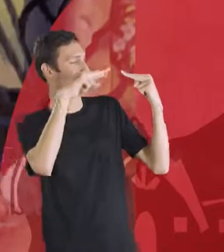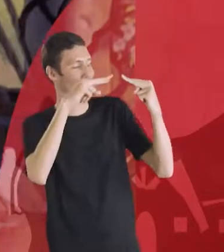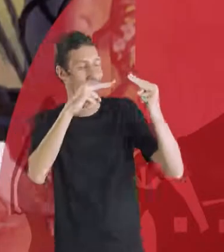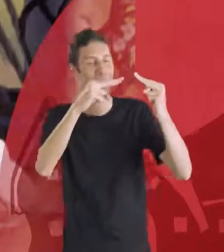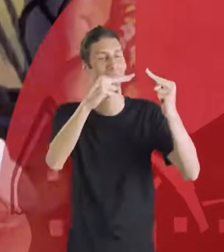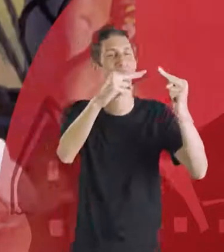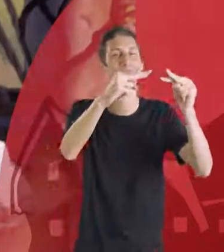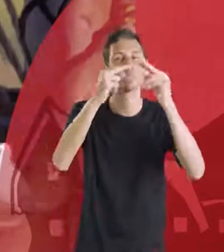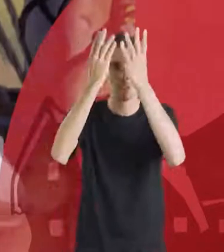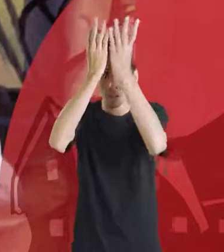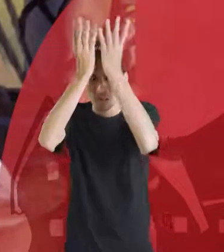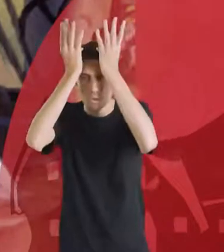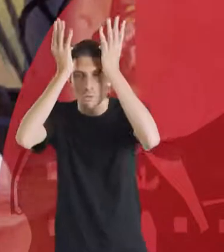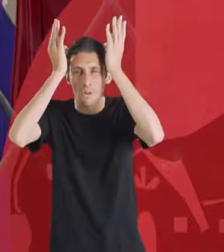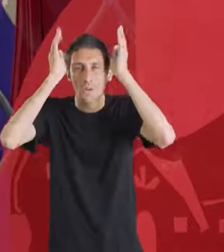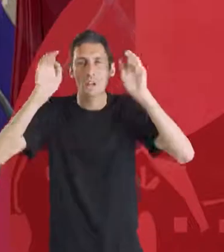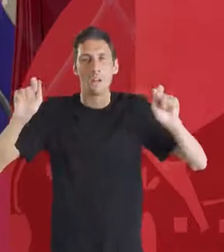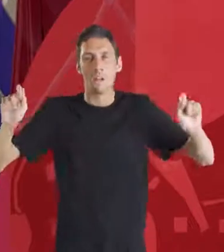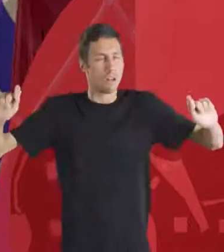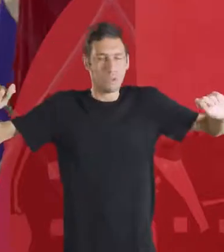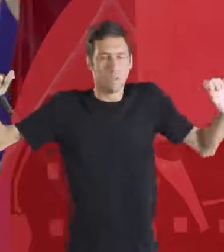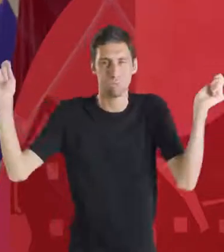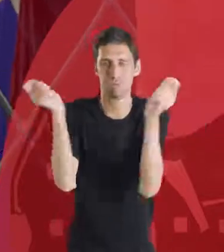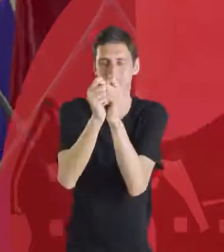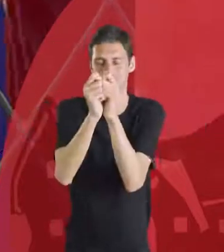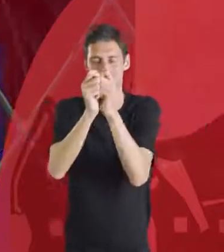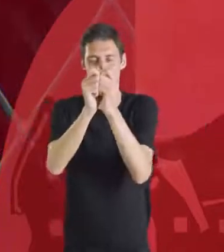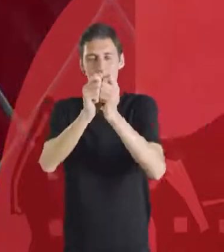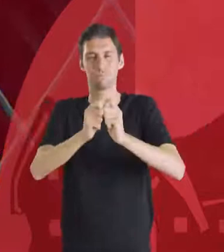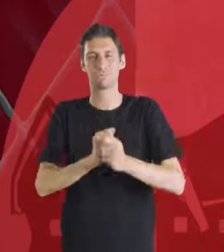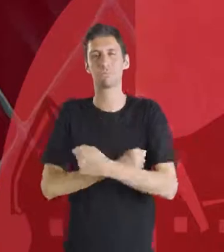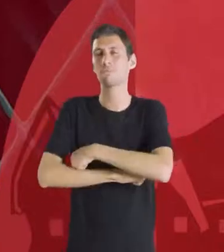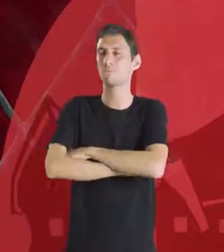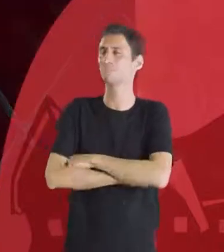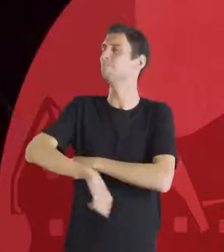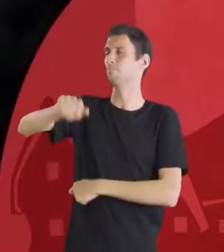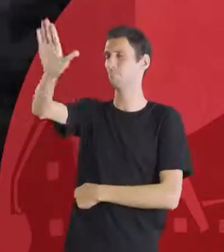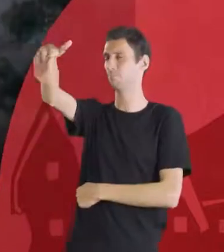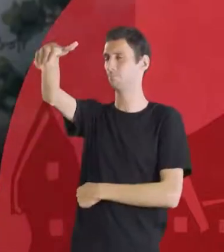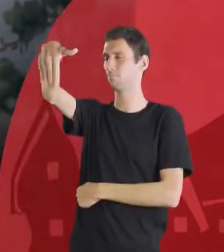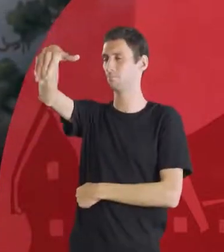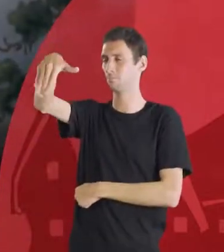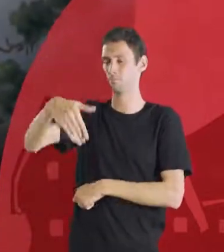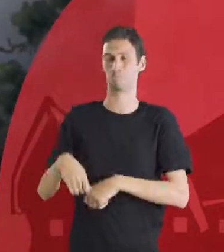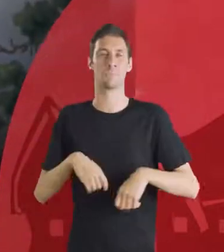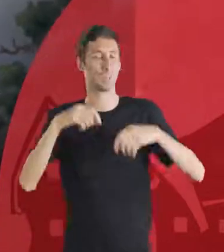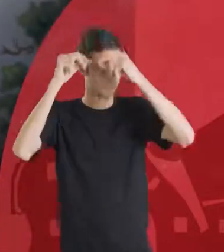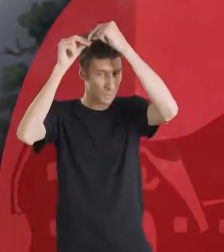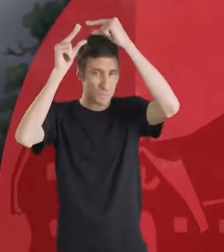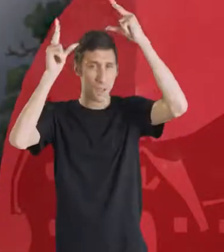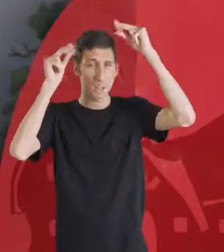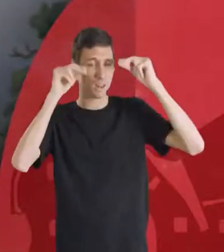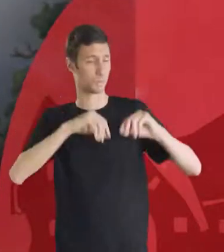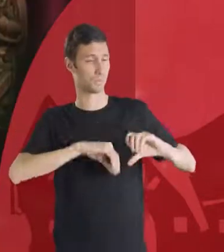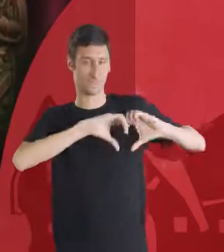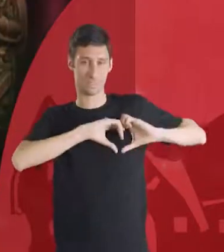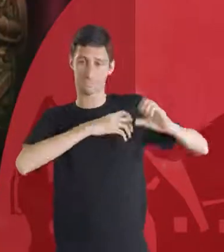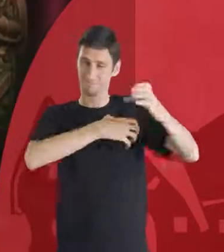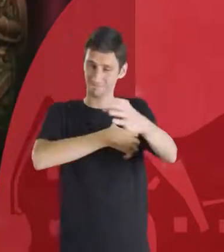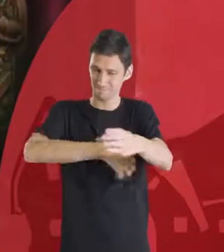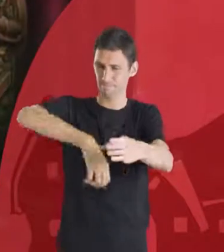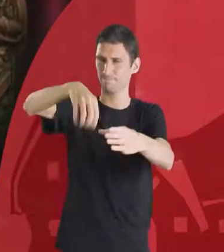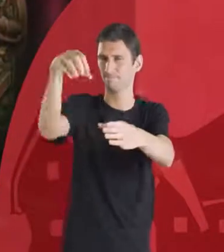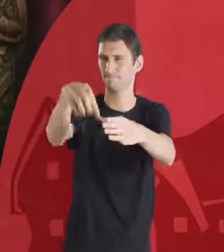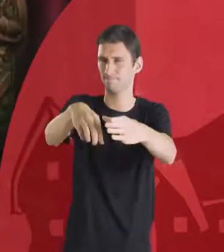con ella. La reina los ve desde la ventana con gran envidia, por lo que decide ordenar a un cazador que se deshaga